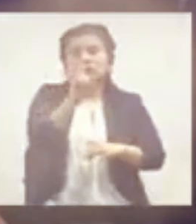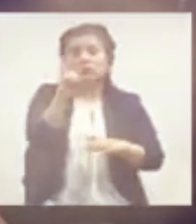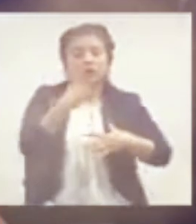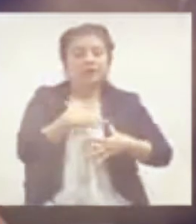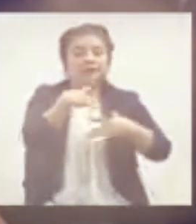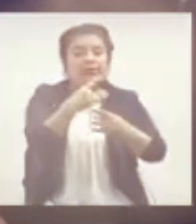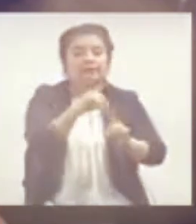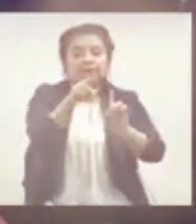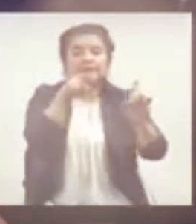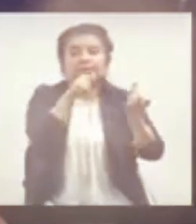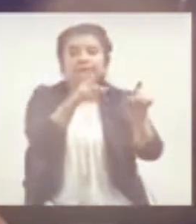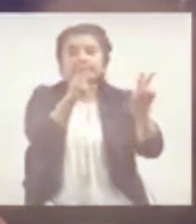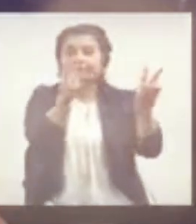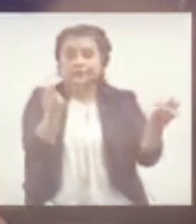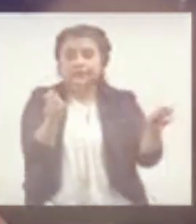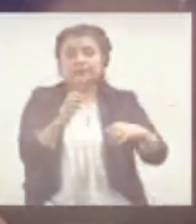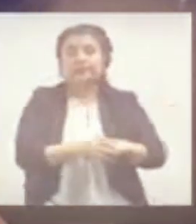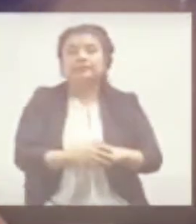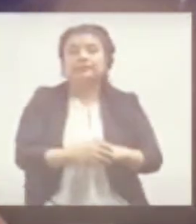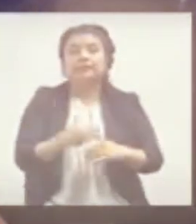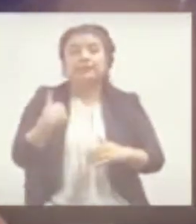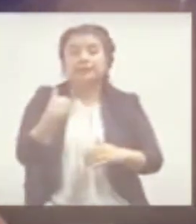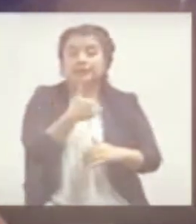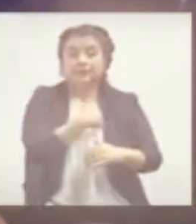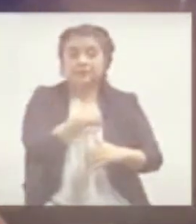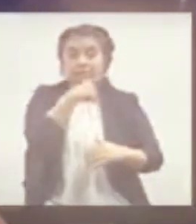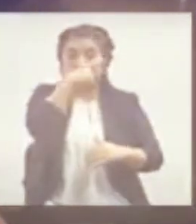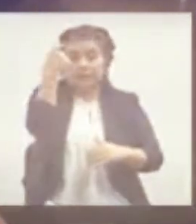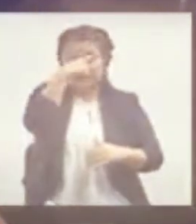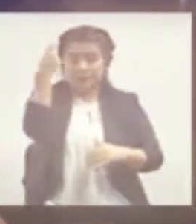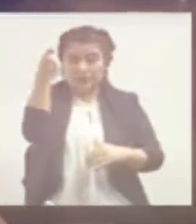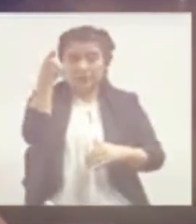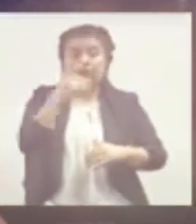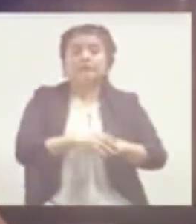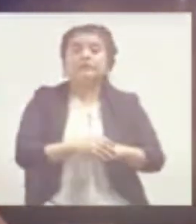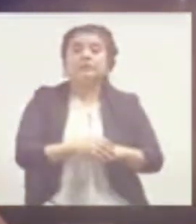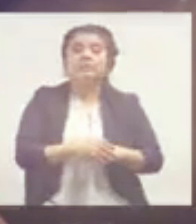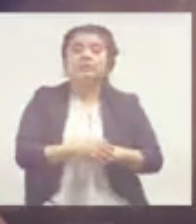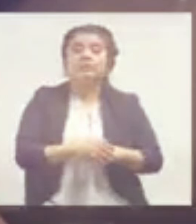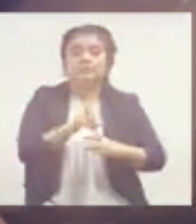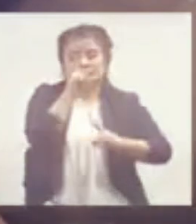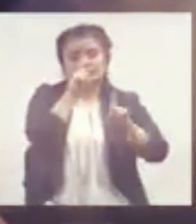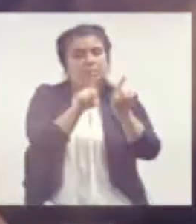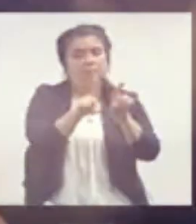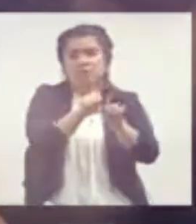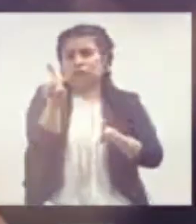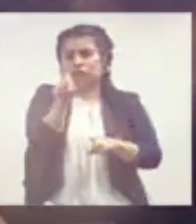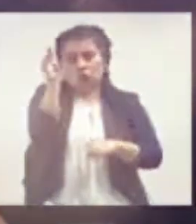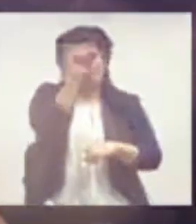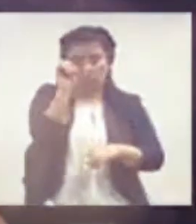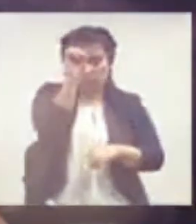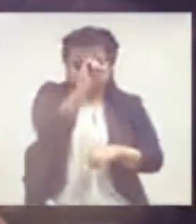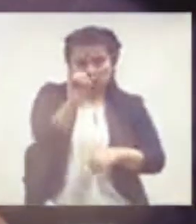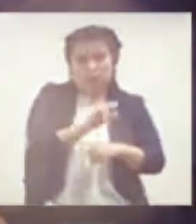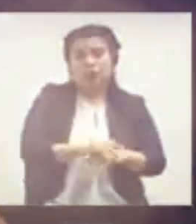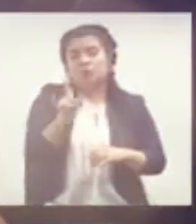de su competencia. Del Ministerio de Trabajo y Previsión Social, en la misma línea, se abstuvo de opinar